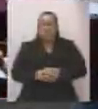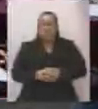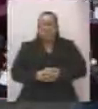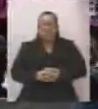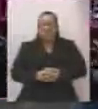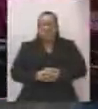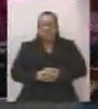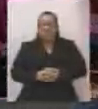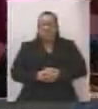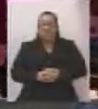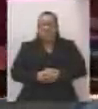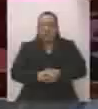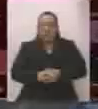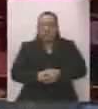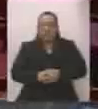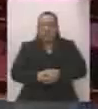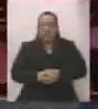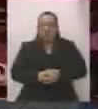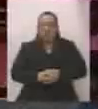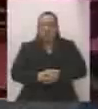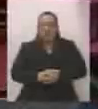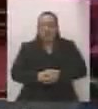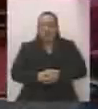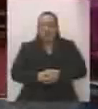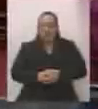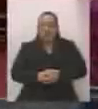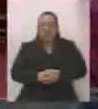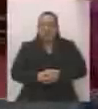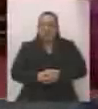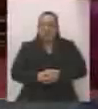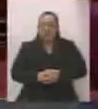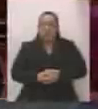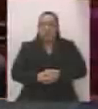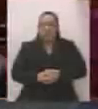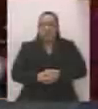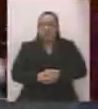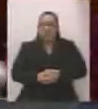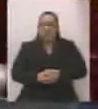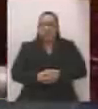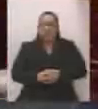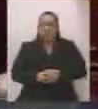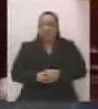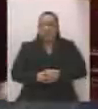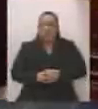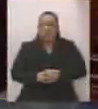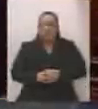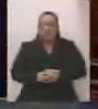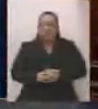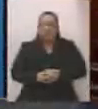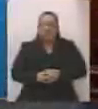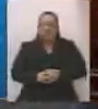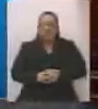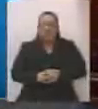importance, the connection between globalization and the rise